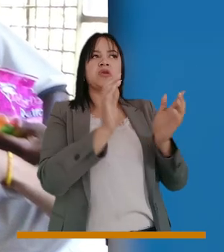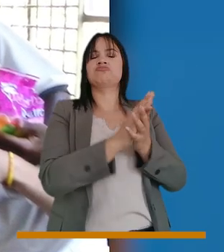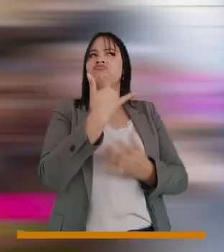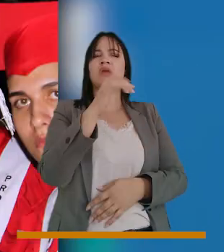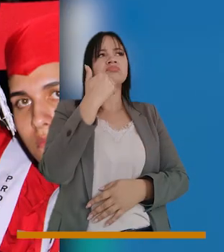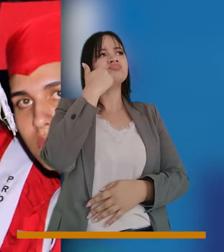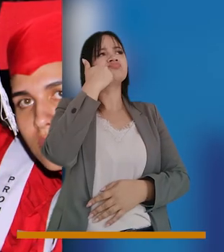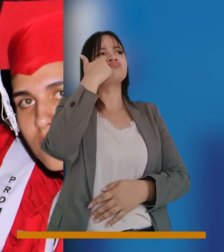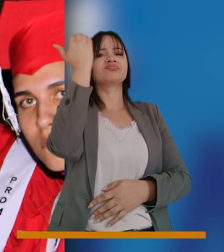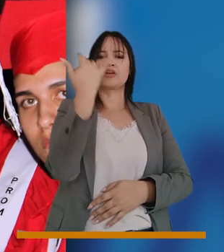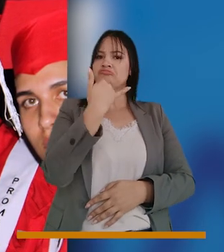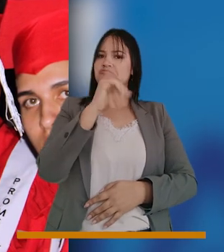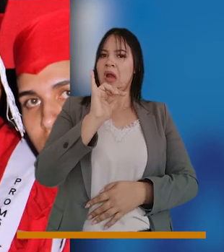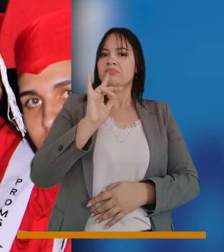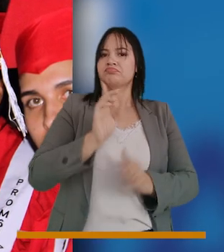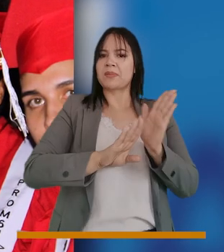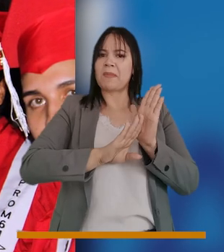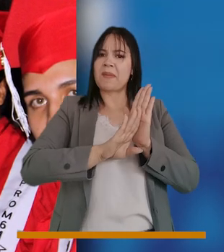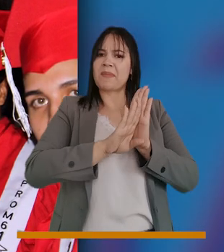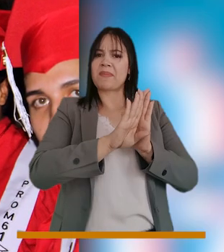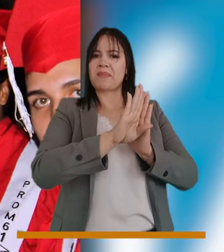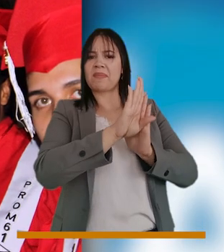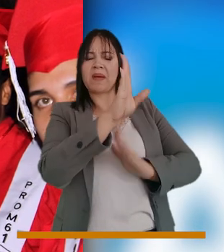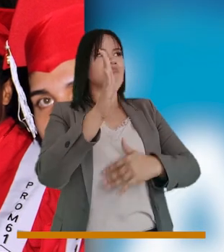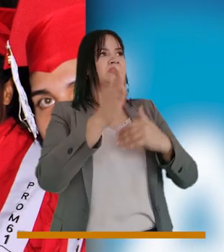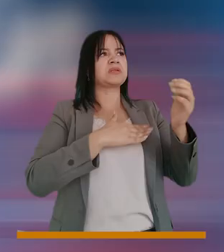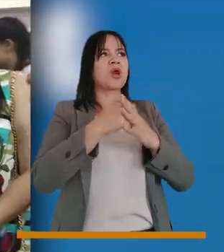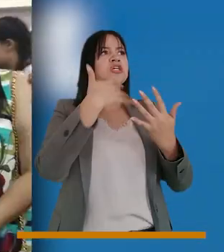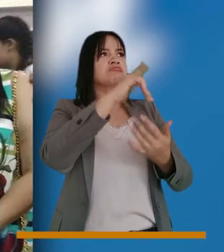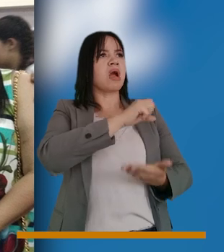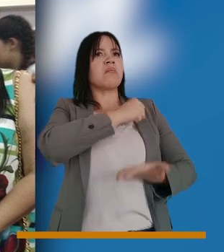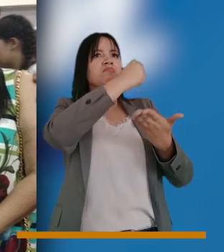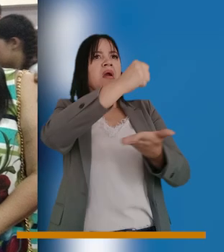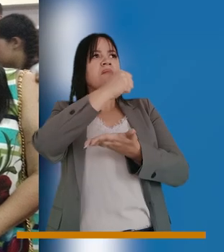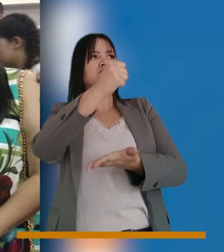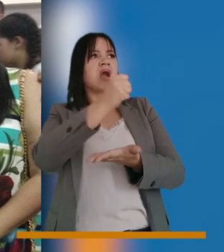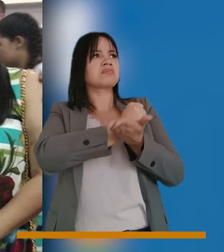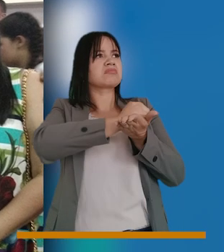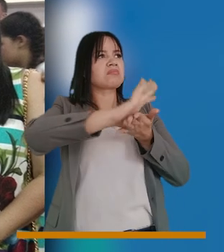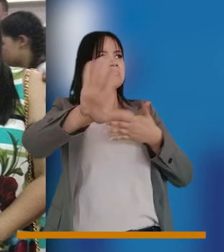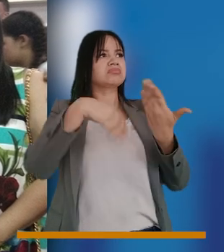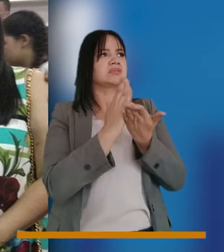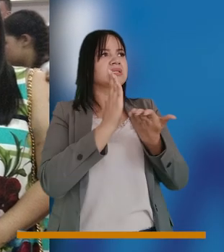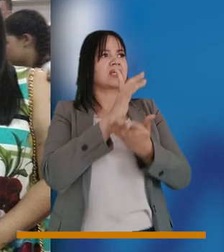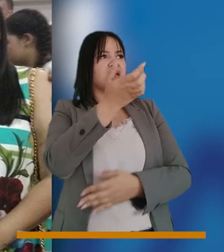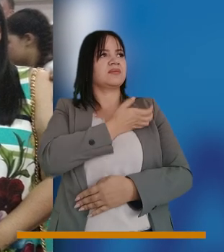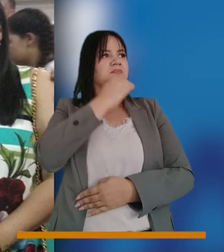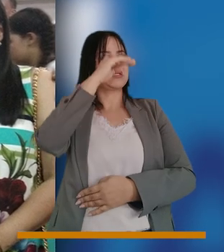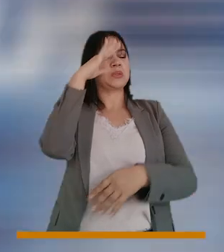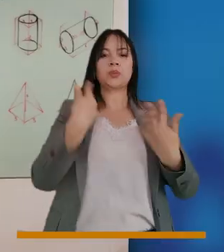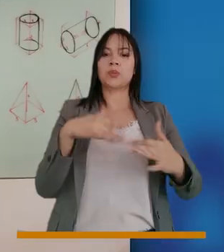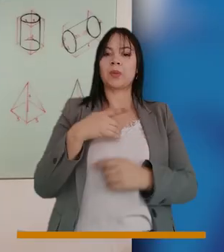que ya me llevan un poco de ventaja y siempre obtenían diferentes becas de la Alcaldía de Medellín. Y con mi